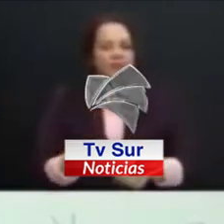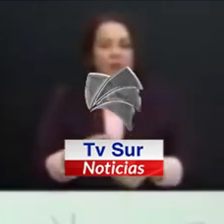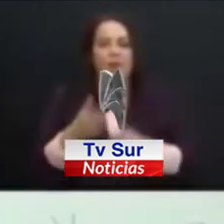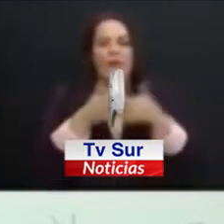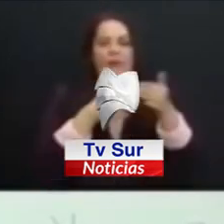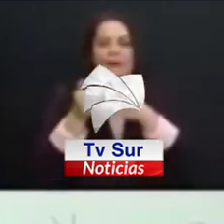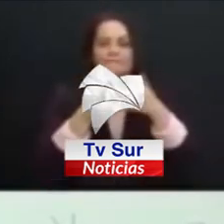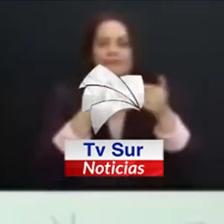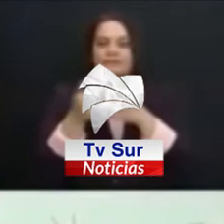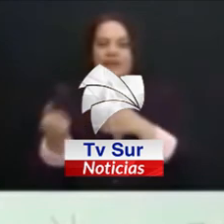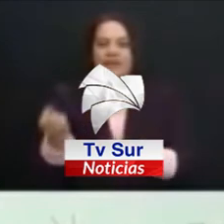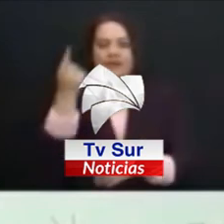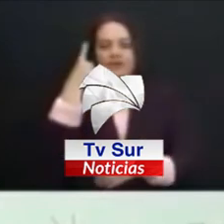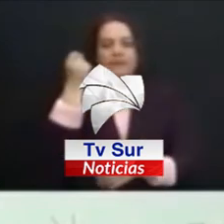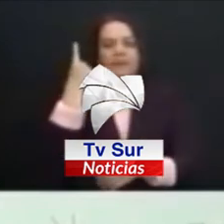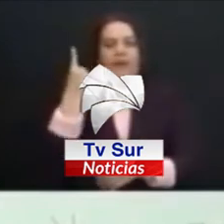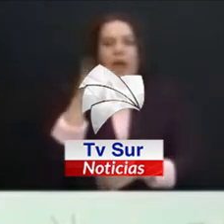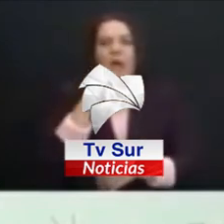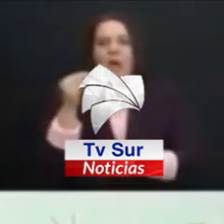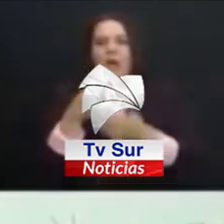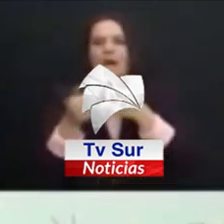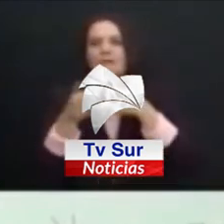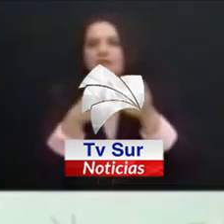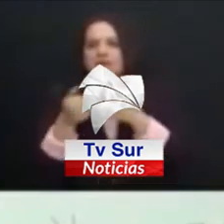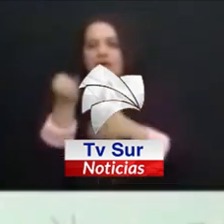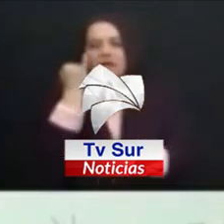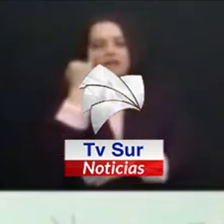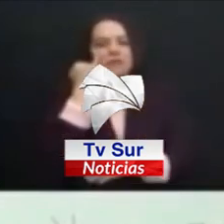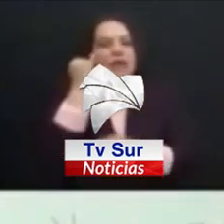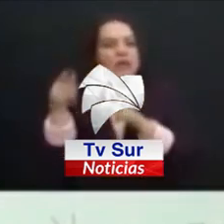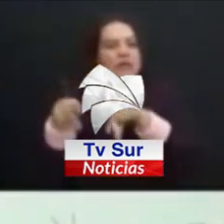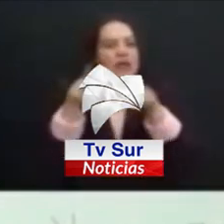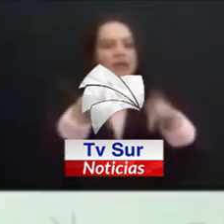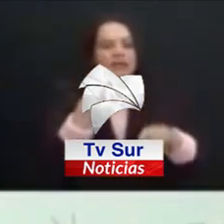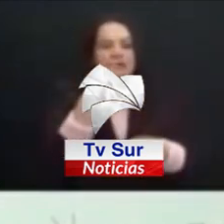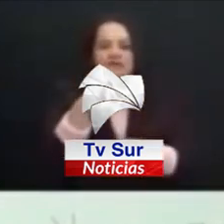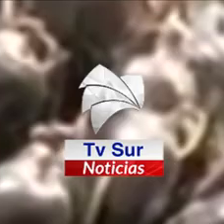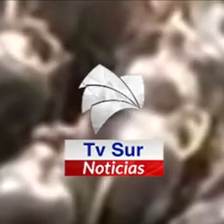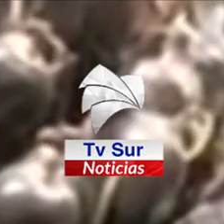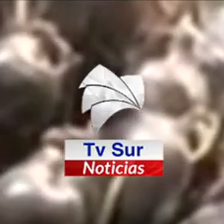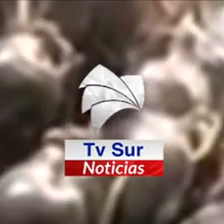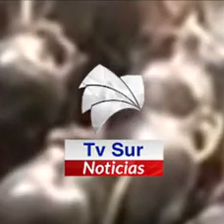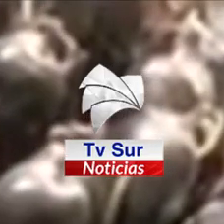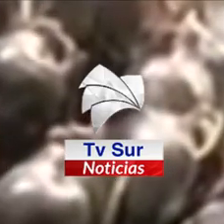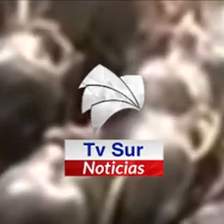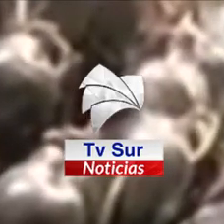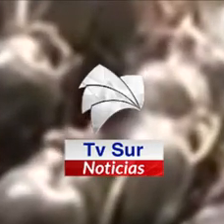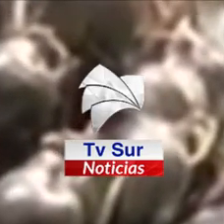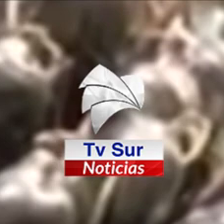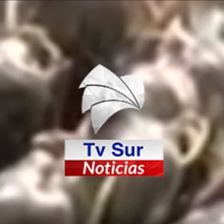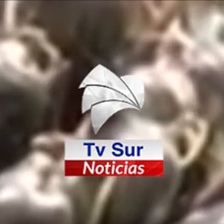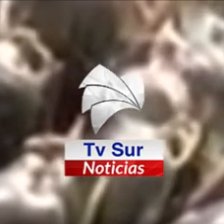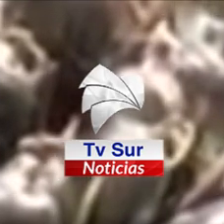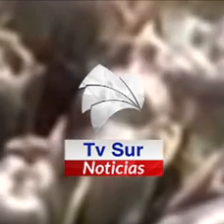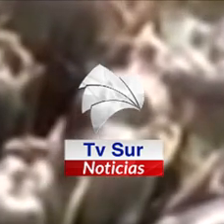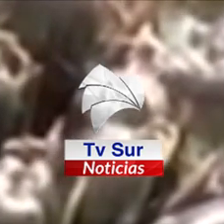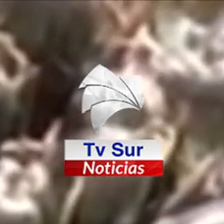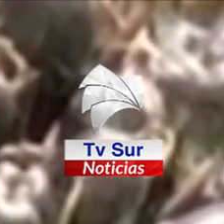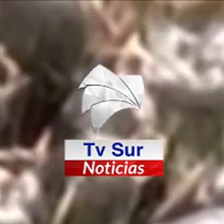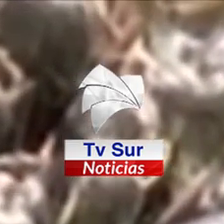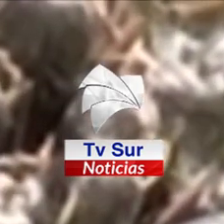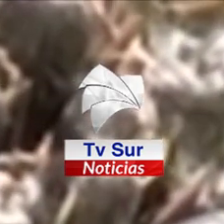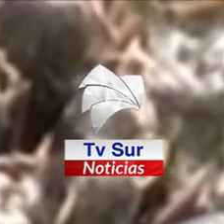las interpretaciones, de las ideas, de gente que dice que apoya esta iniciativa pero sin plata, de gente que dice que está de